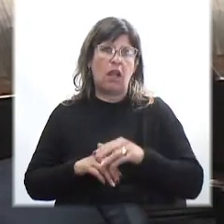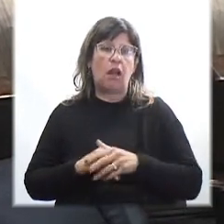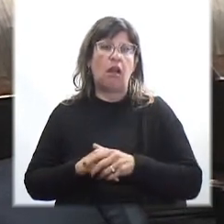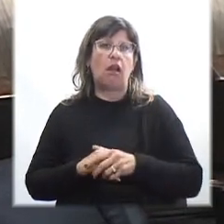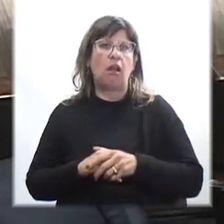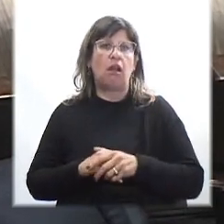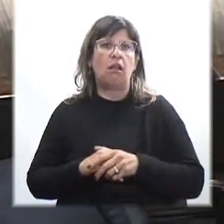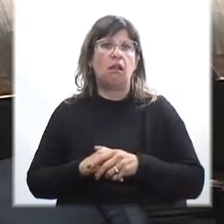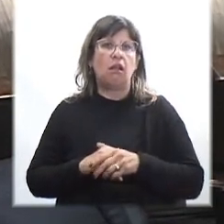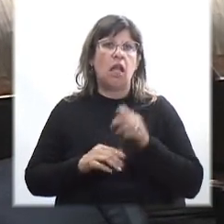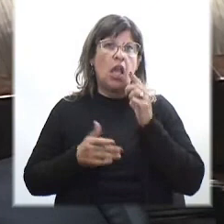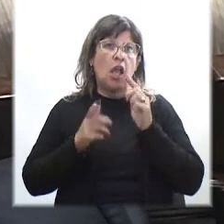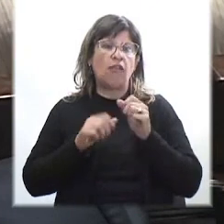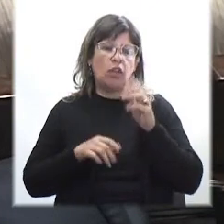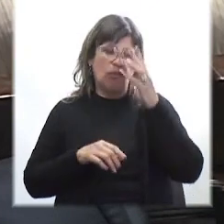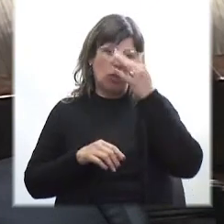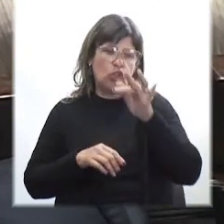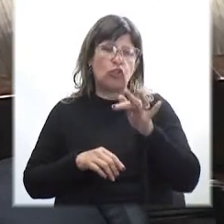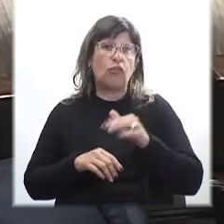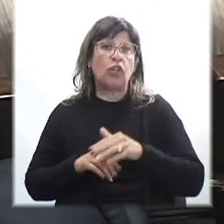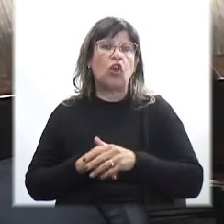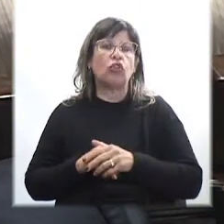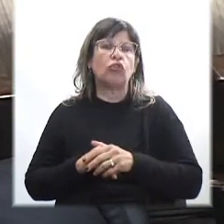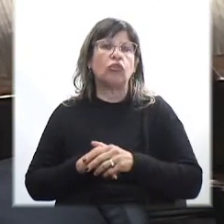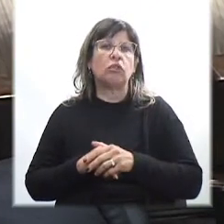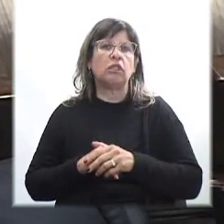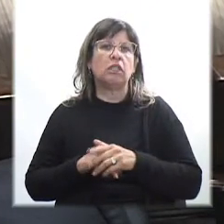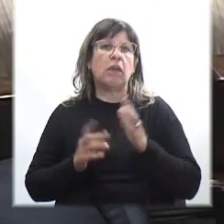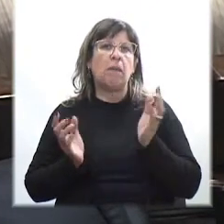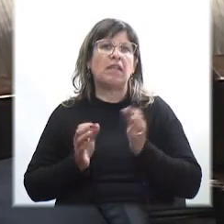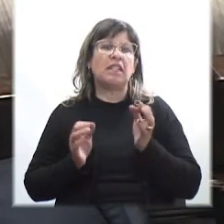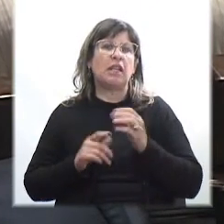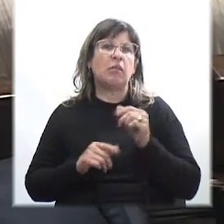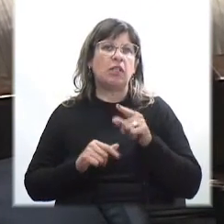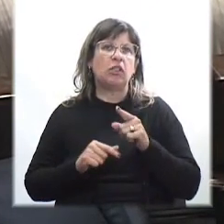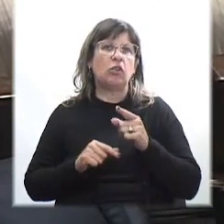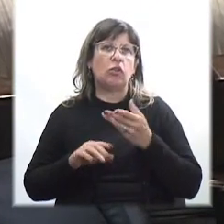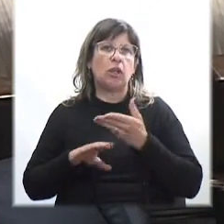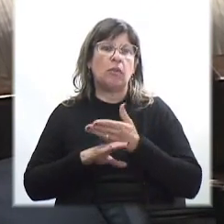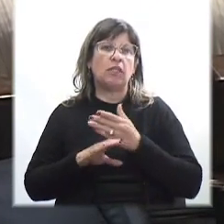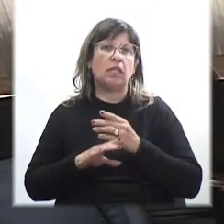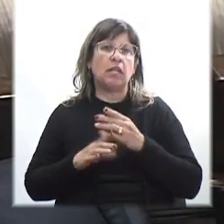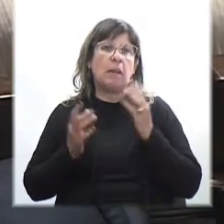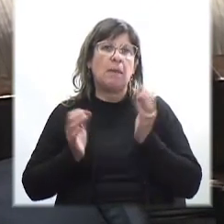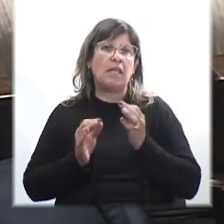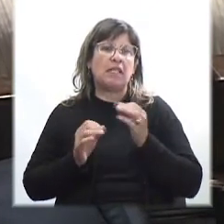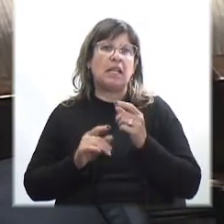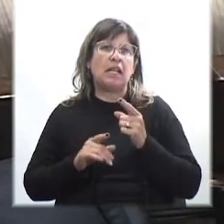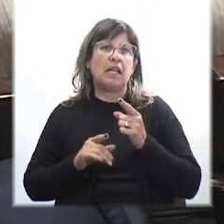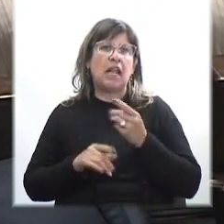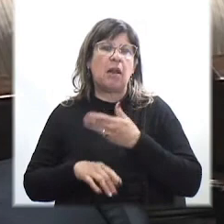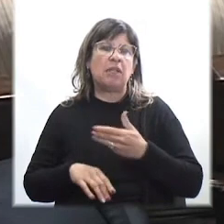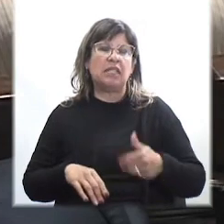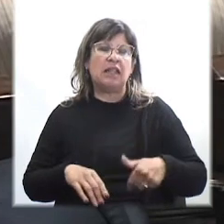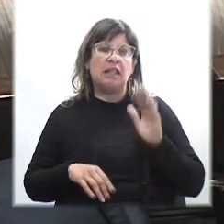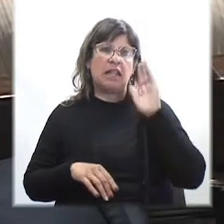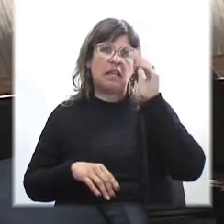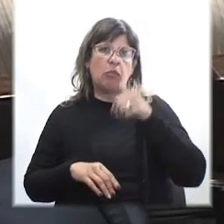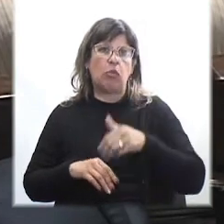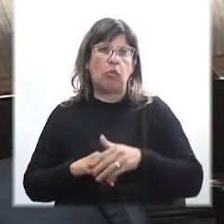considerarlos, aspectos filosóficos y especialmente una petición muy especial al presidente de la